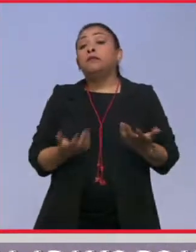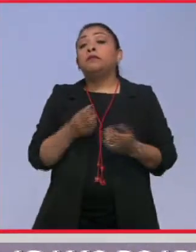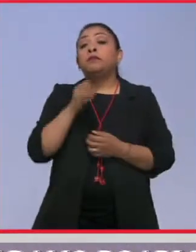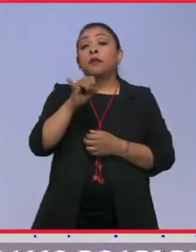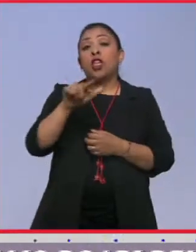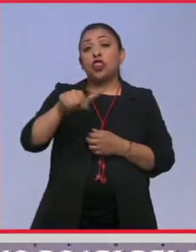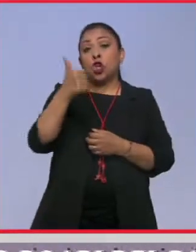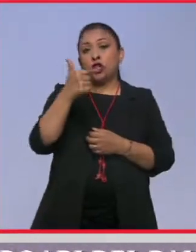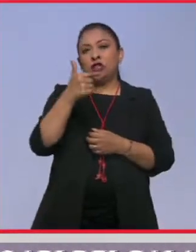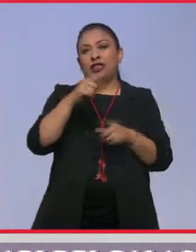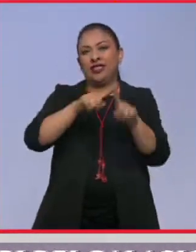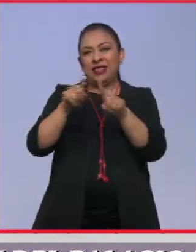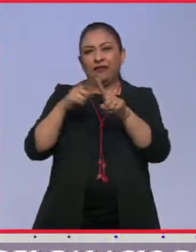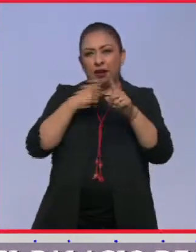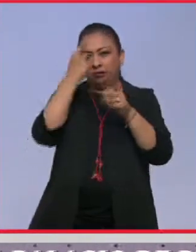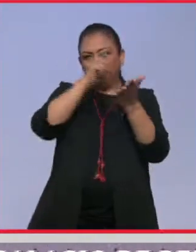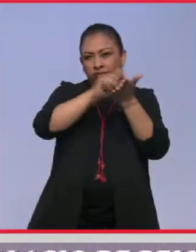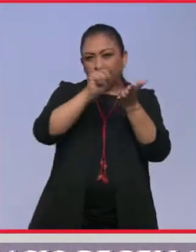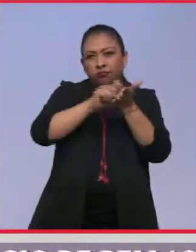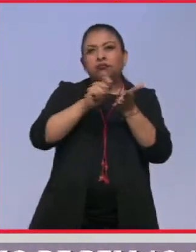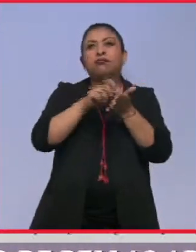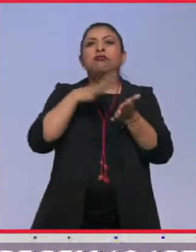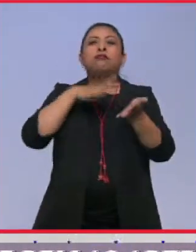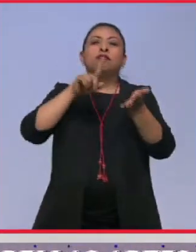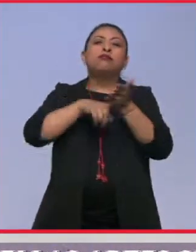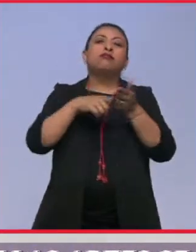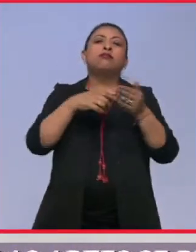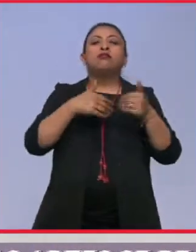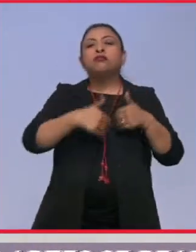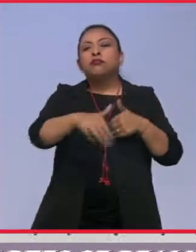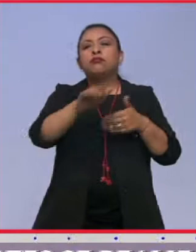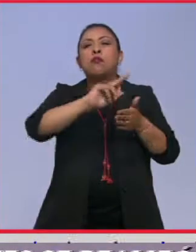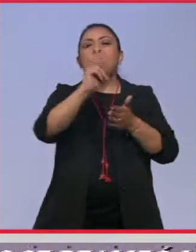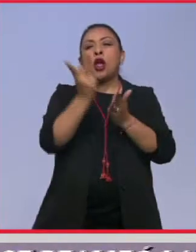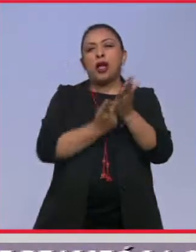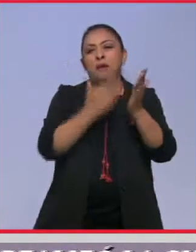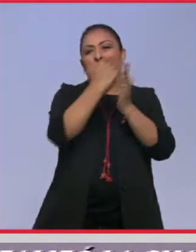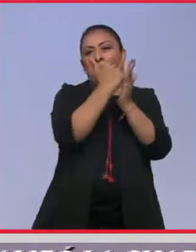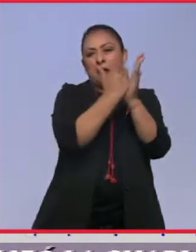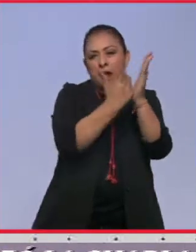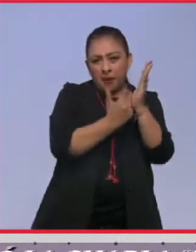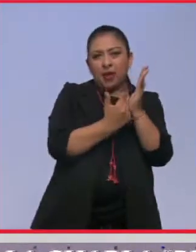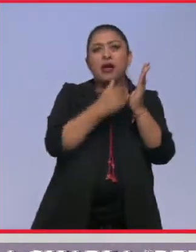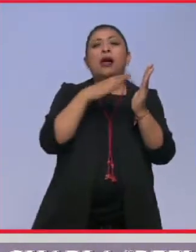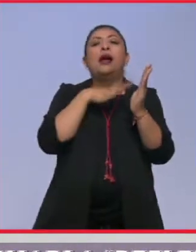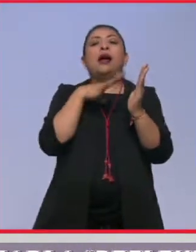12 compositores que van a estar salpicados a lo largo de todo el programa, que nos van a llevar